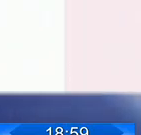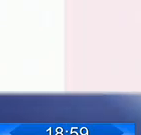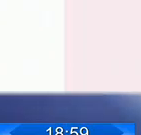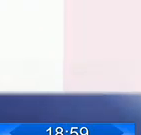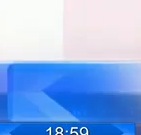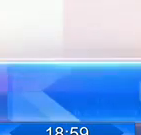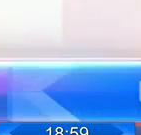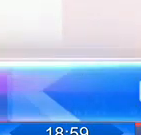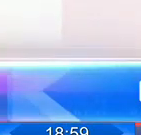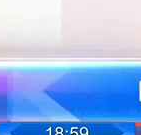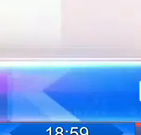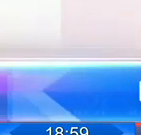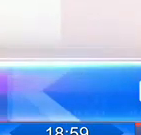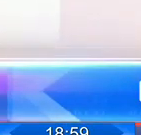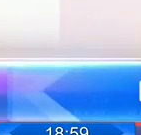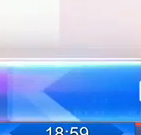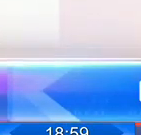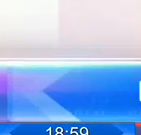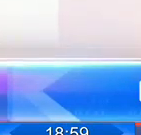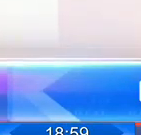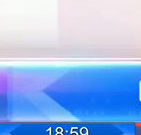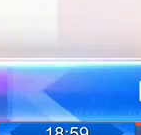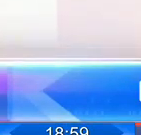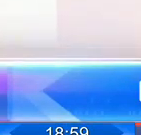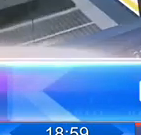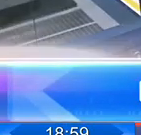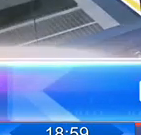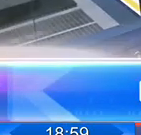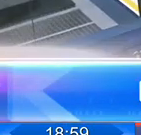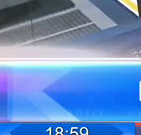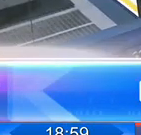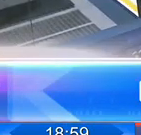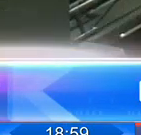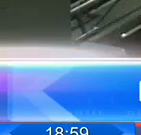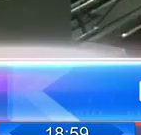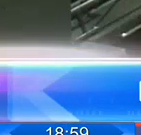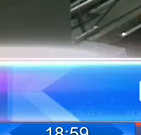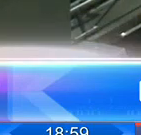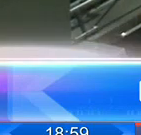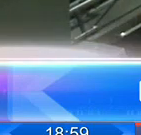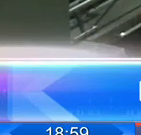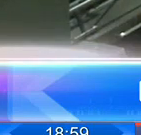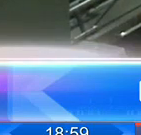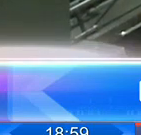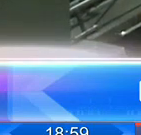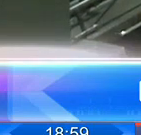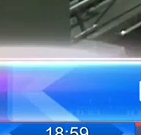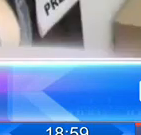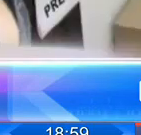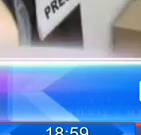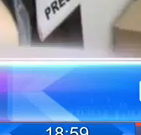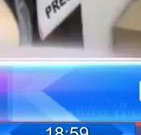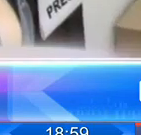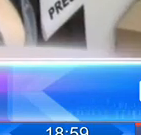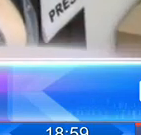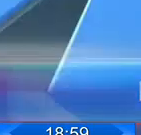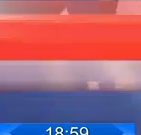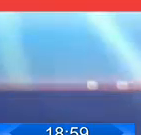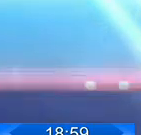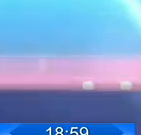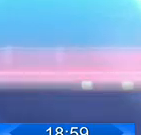Consejo Nacional Electoral presentó la papeleta electoral para la segunda vuelta, que se realizará el 11 de abril.